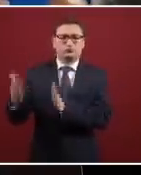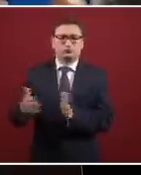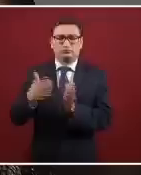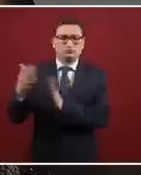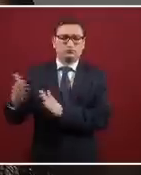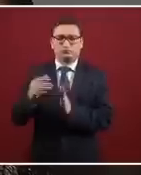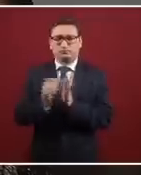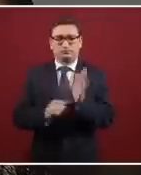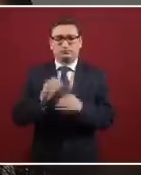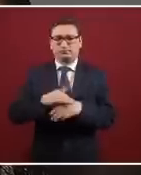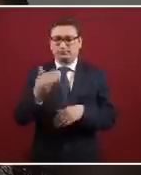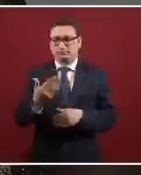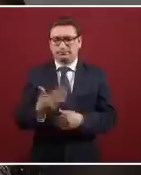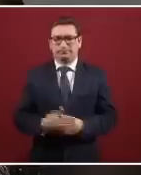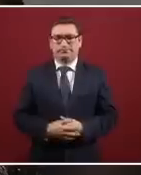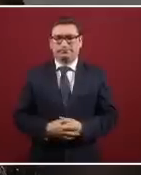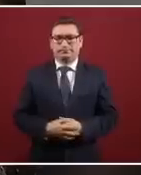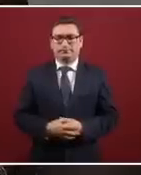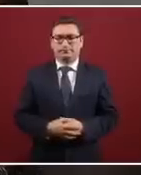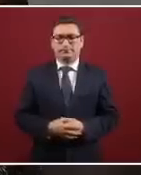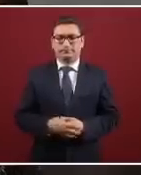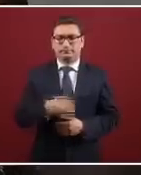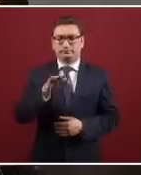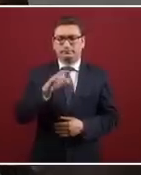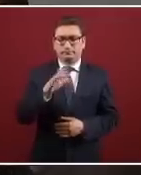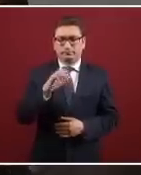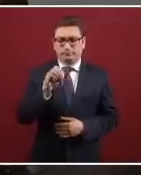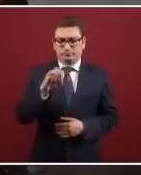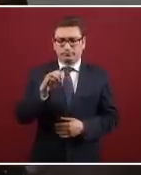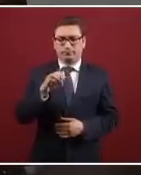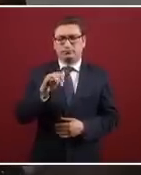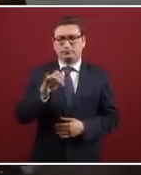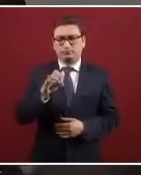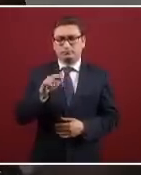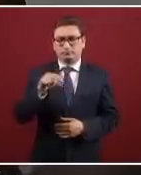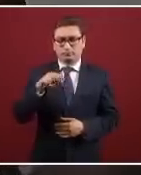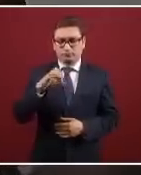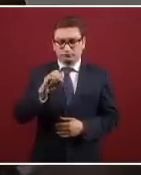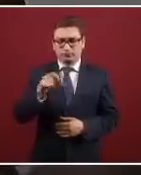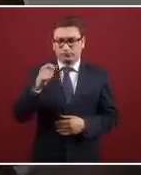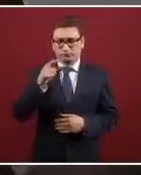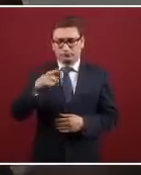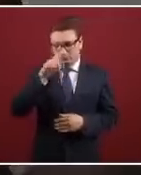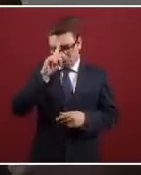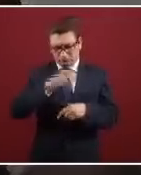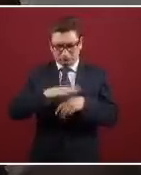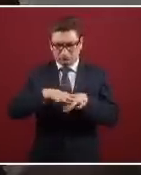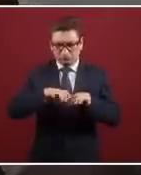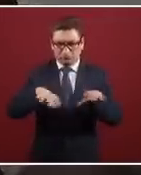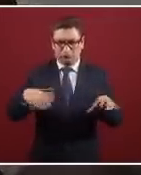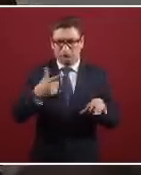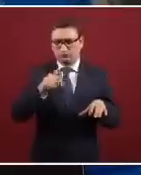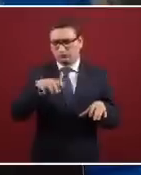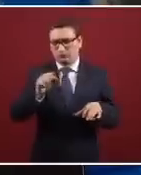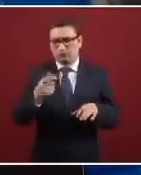más. Francisco Moreno Núñez, asesor legal de la unidad de gasoductos, y